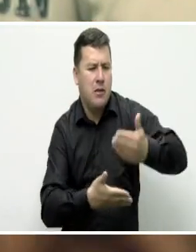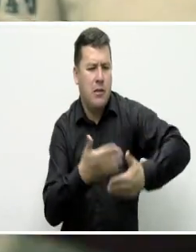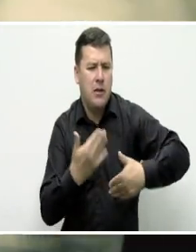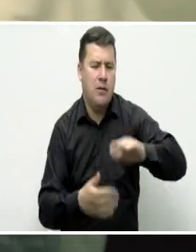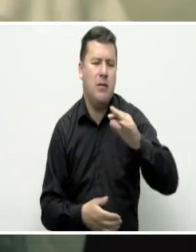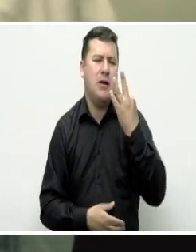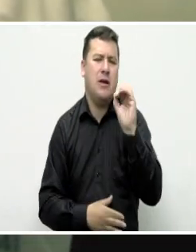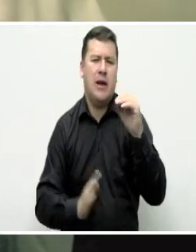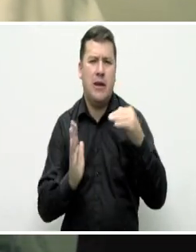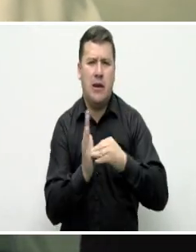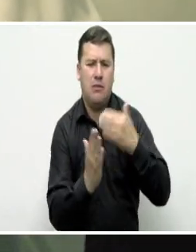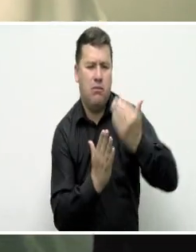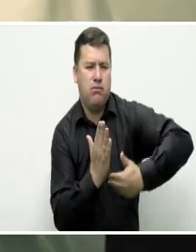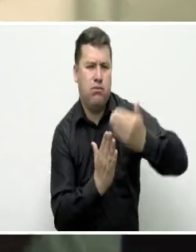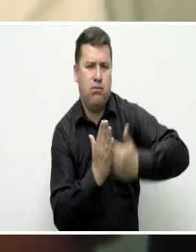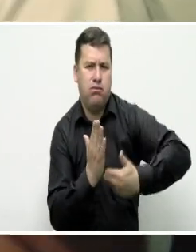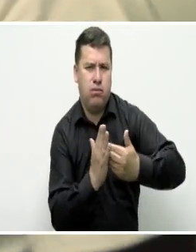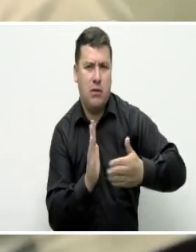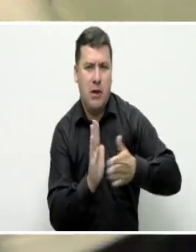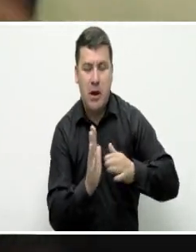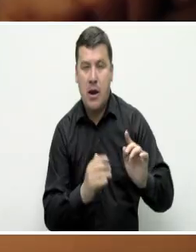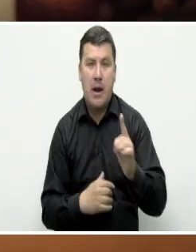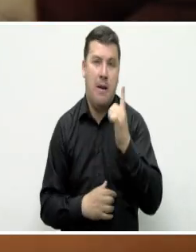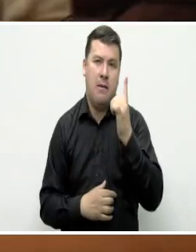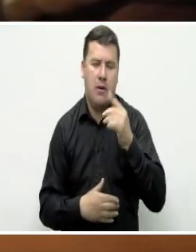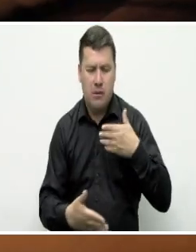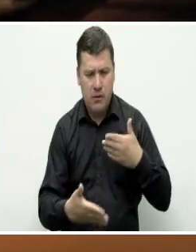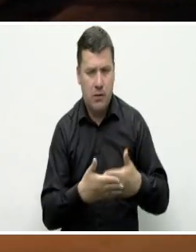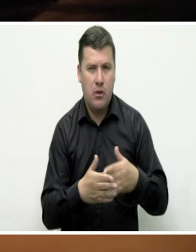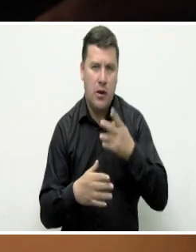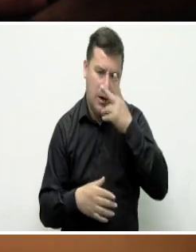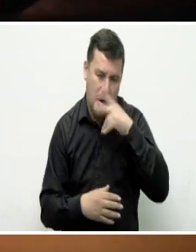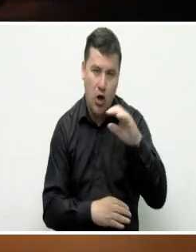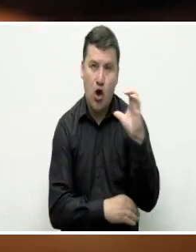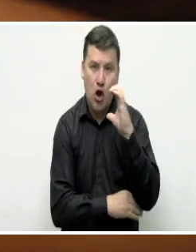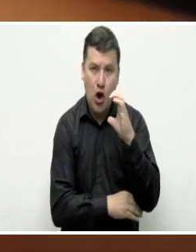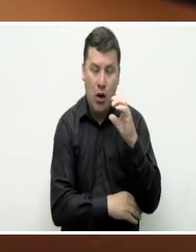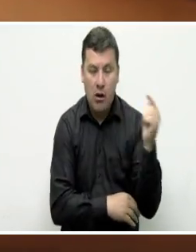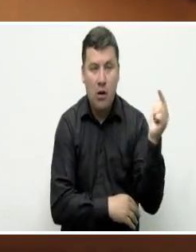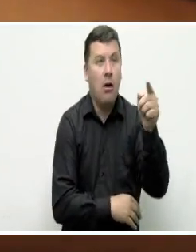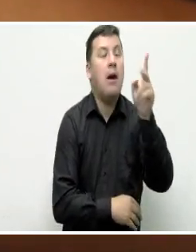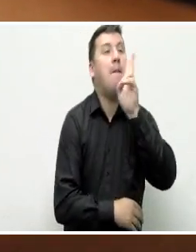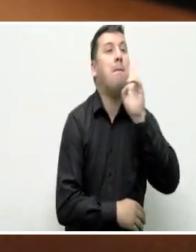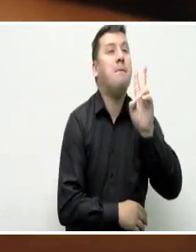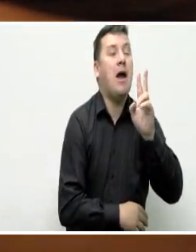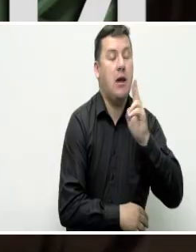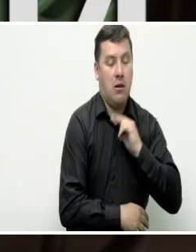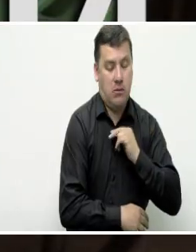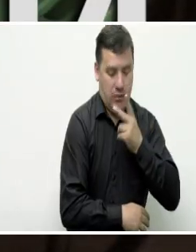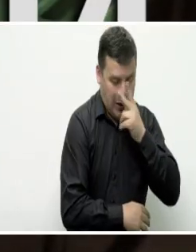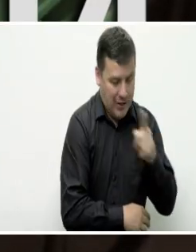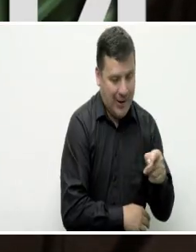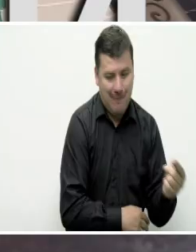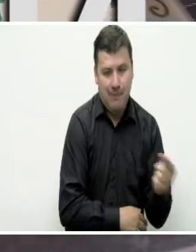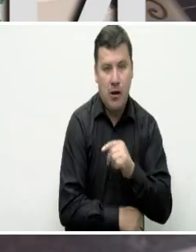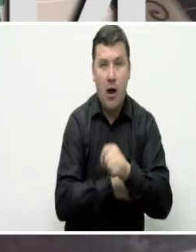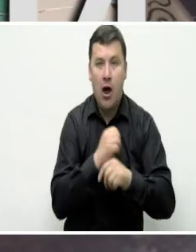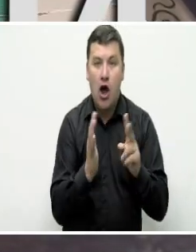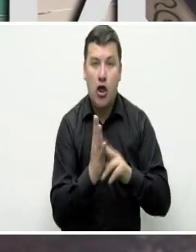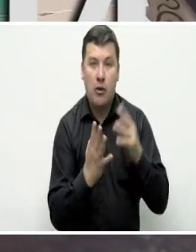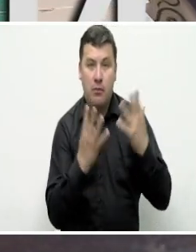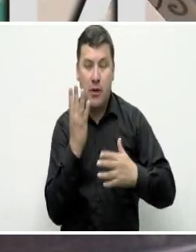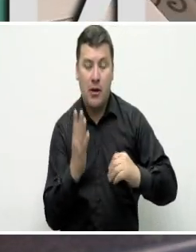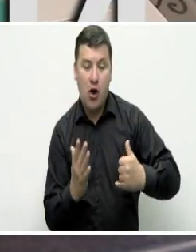de 30.000 documentos de primera vez a hijos de colombianos nacidos en Venezuela y 6.014 tarjetas